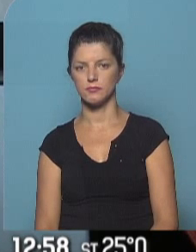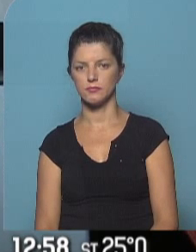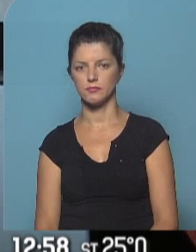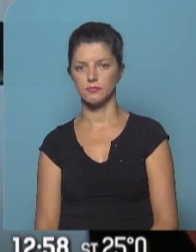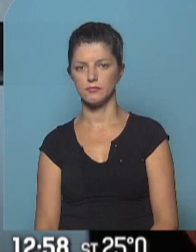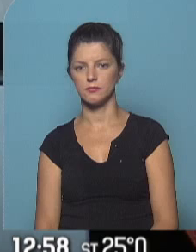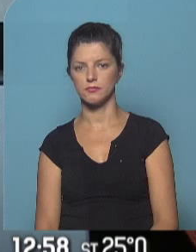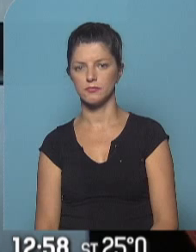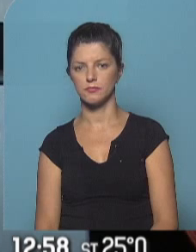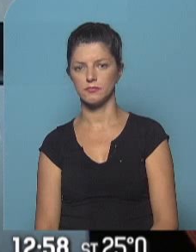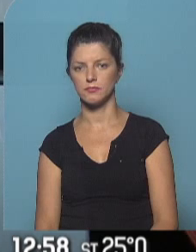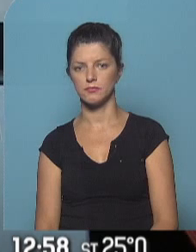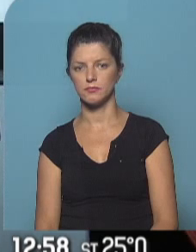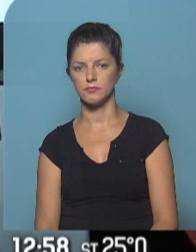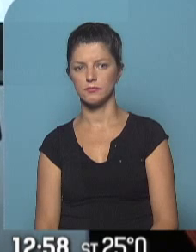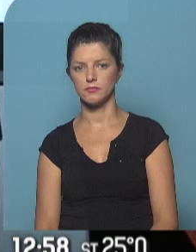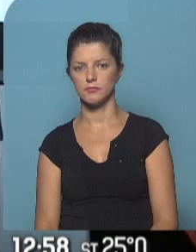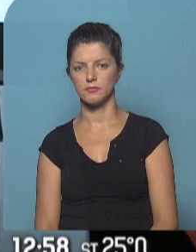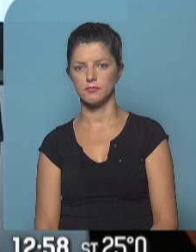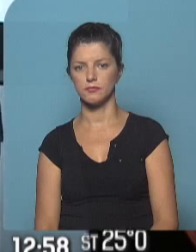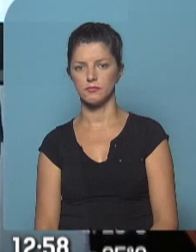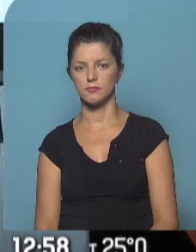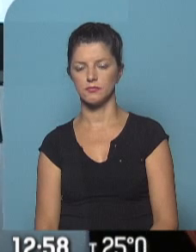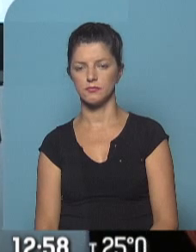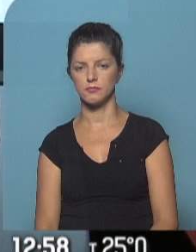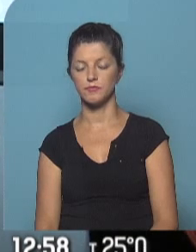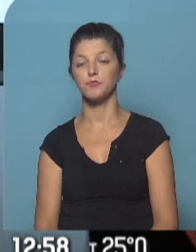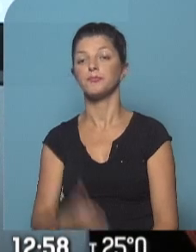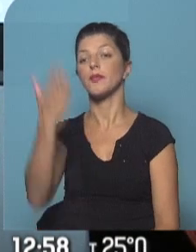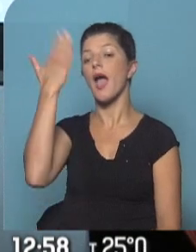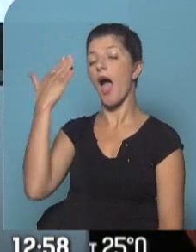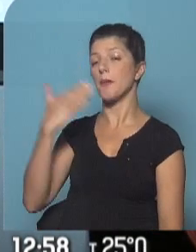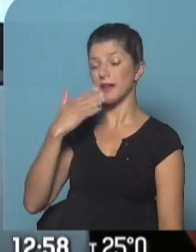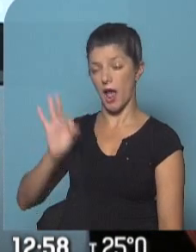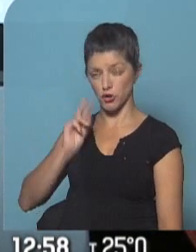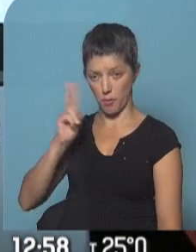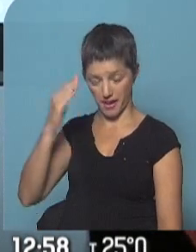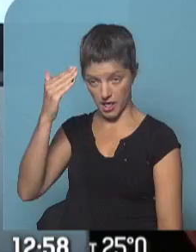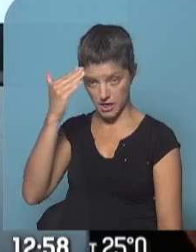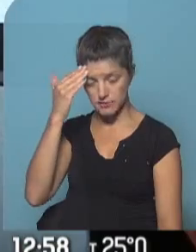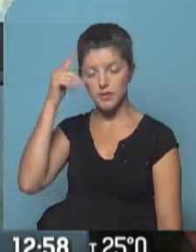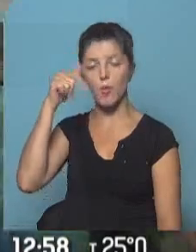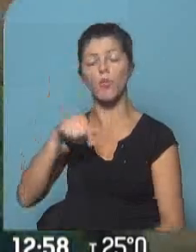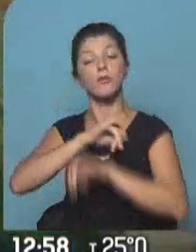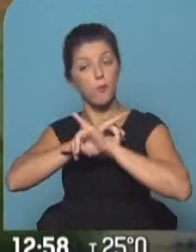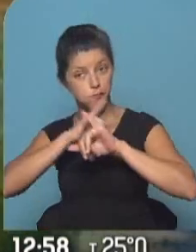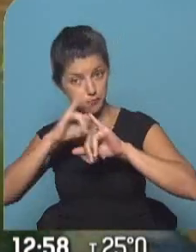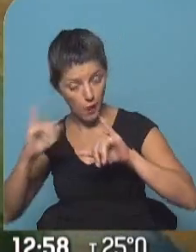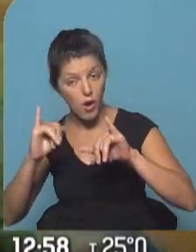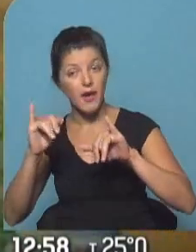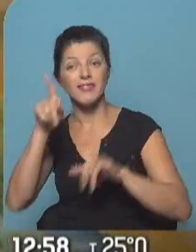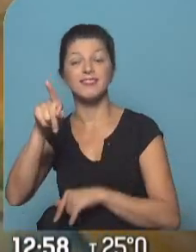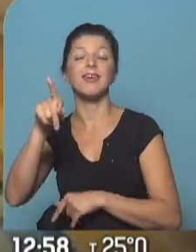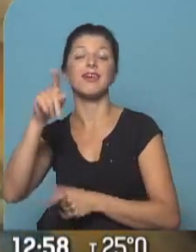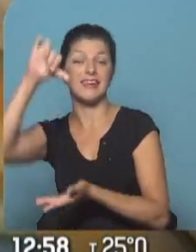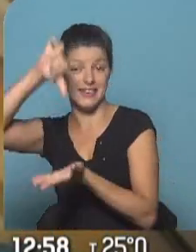sides and the wider international community. En abril de 2015, tras el anuncio oficial de que se había alcanzado un acuerdo entre la República